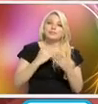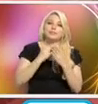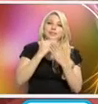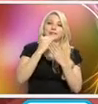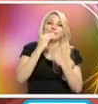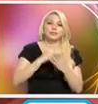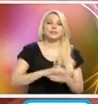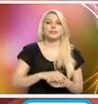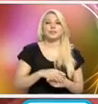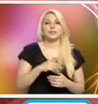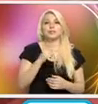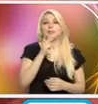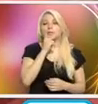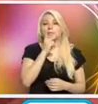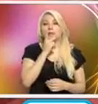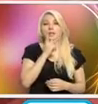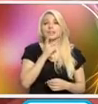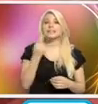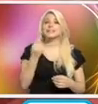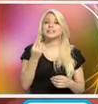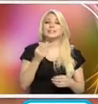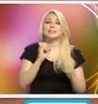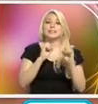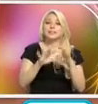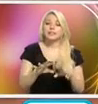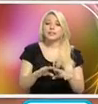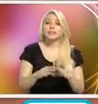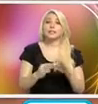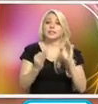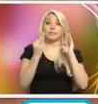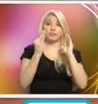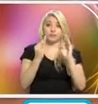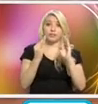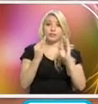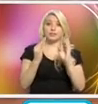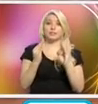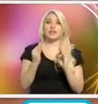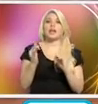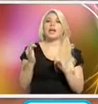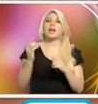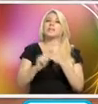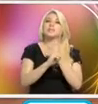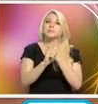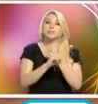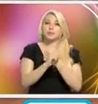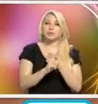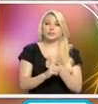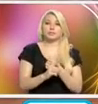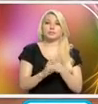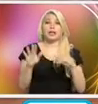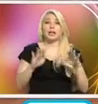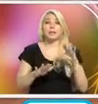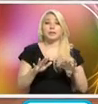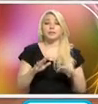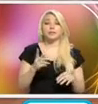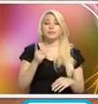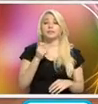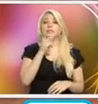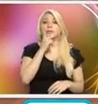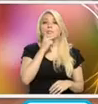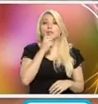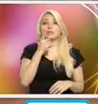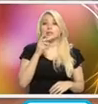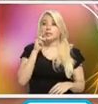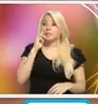tienes que dejar que tu hijo enfrente las consecuencias. Muchos padres, me encuentro muchísimo con eso. cuando el hijo está en un problema, van y lo rescatan,